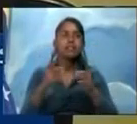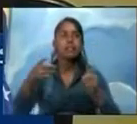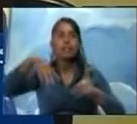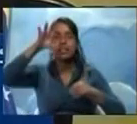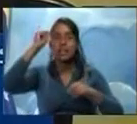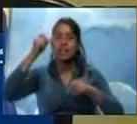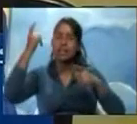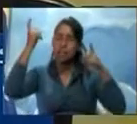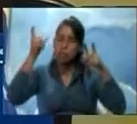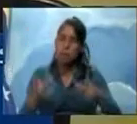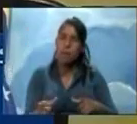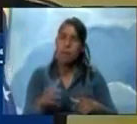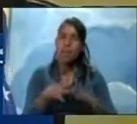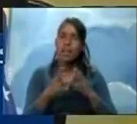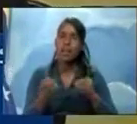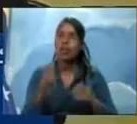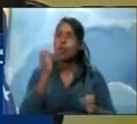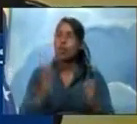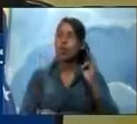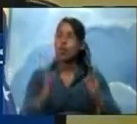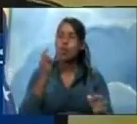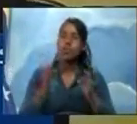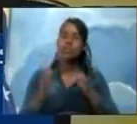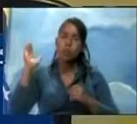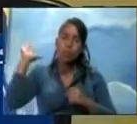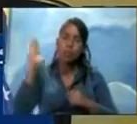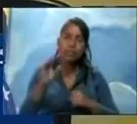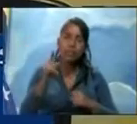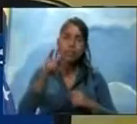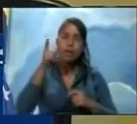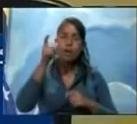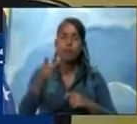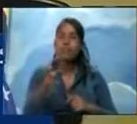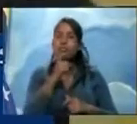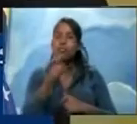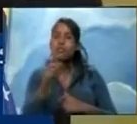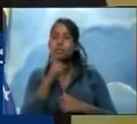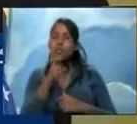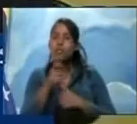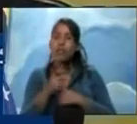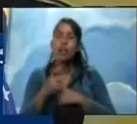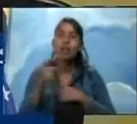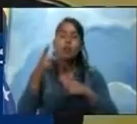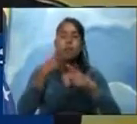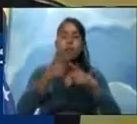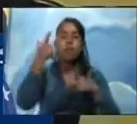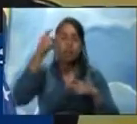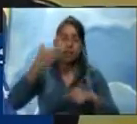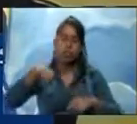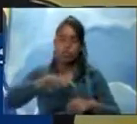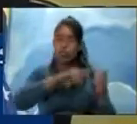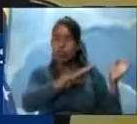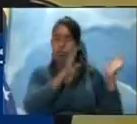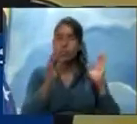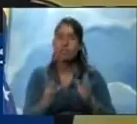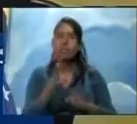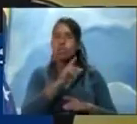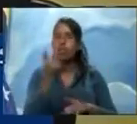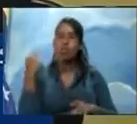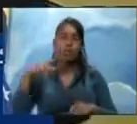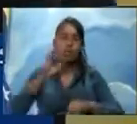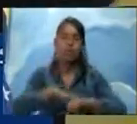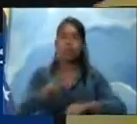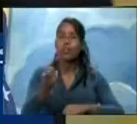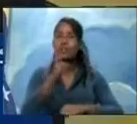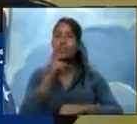que va a haber en los juicios venideros, van a haber dificultades, pero para nosotros los creyentes no tiene por qué